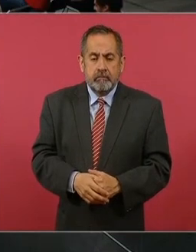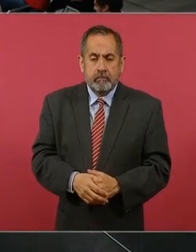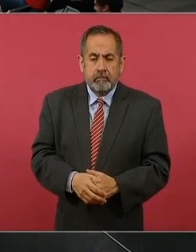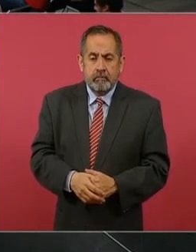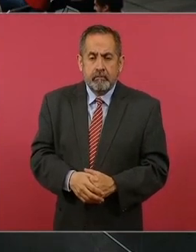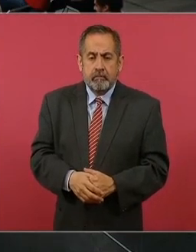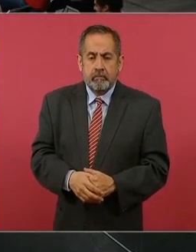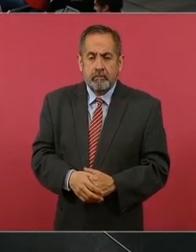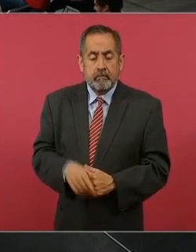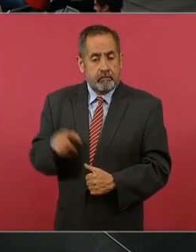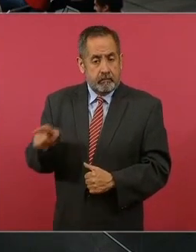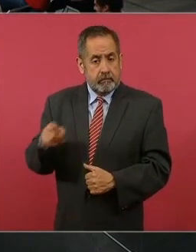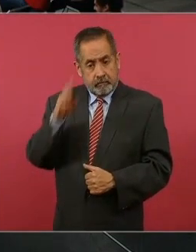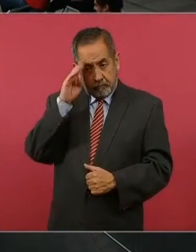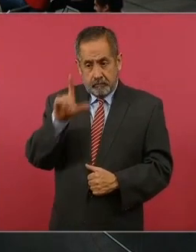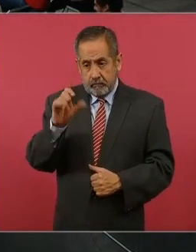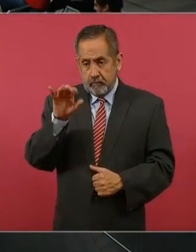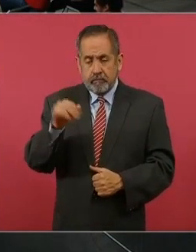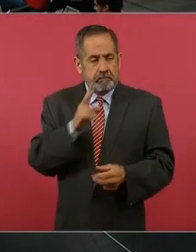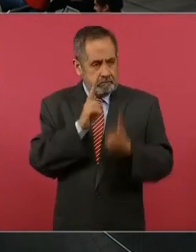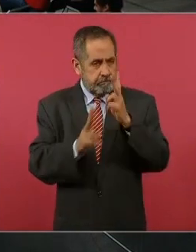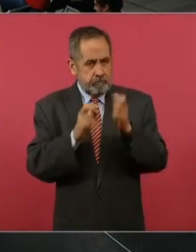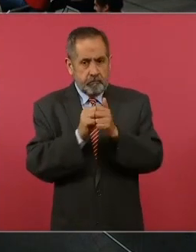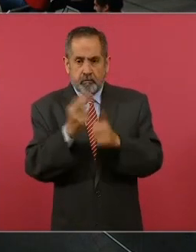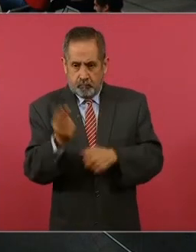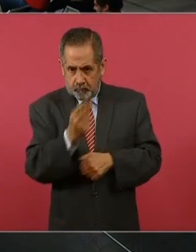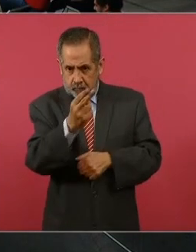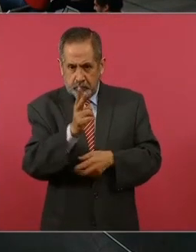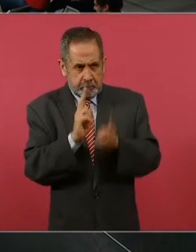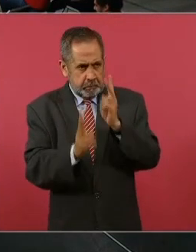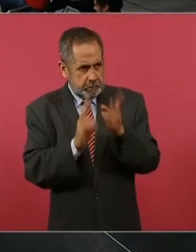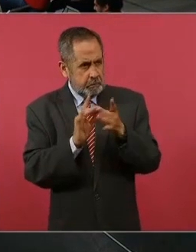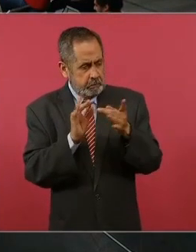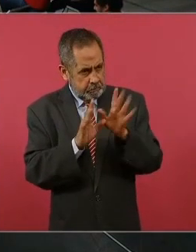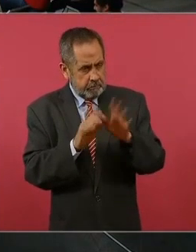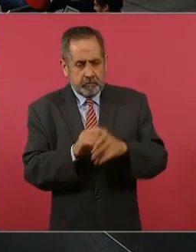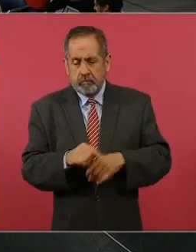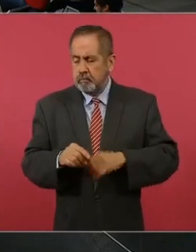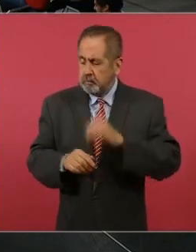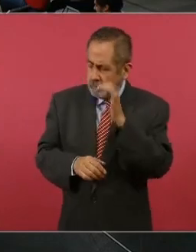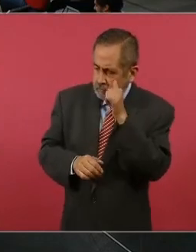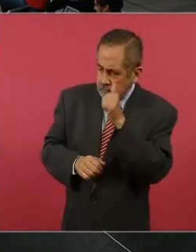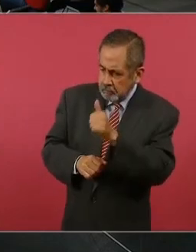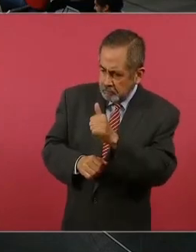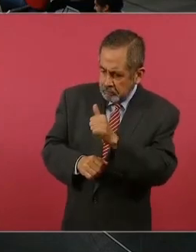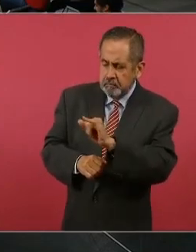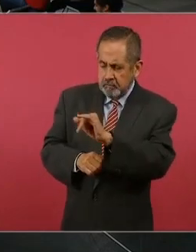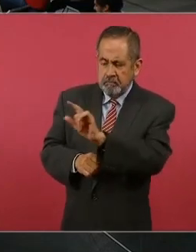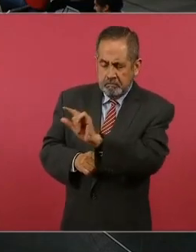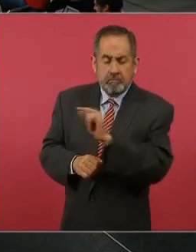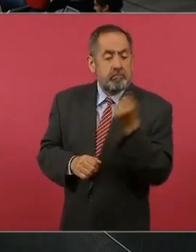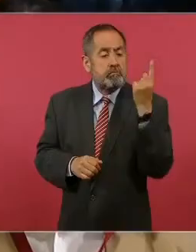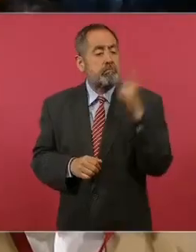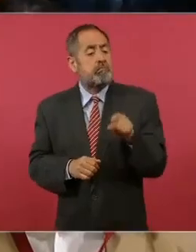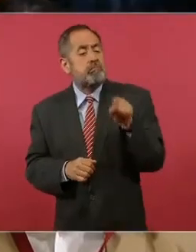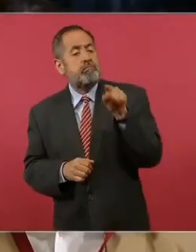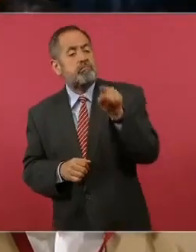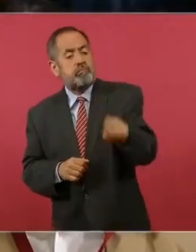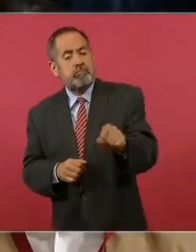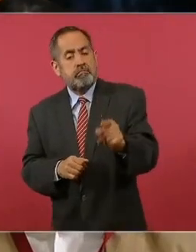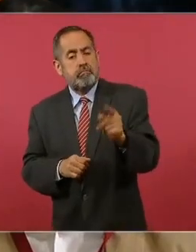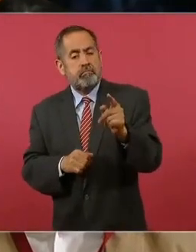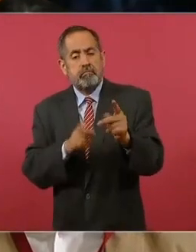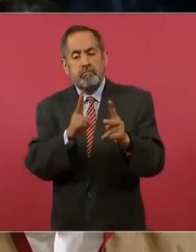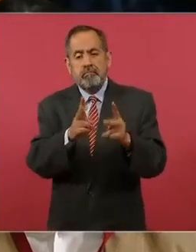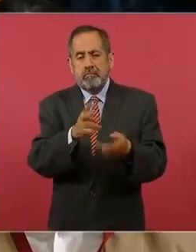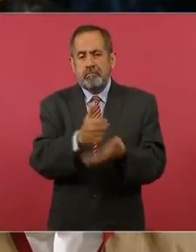Ahí el señor Leoncio pudo platicar con usted y exponerle su situación. Después de escucharlo con atención, dio la instrucción a